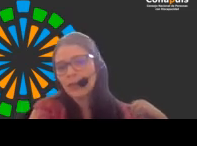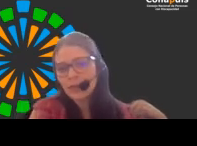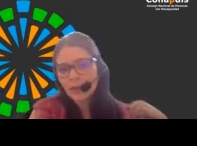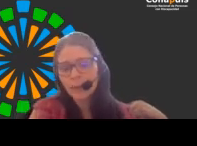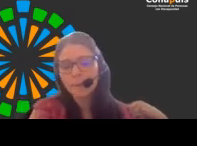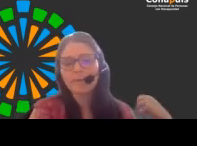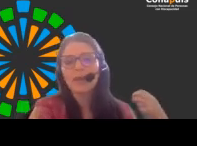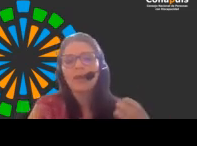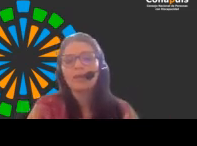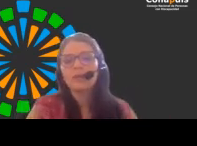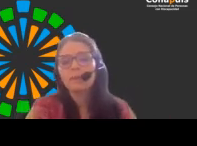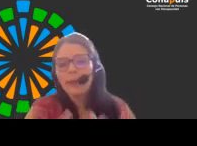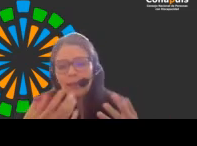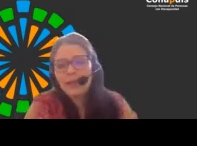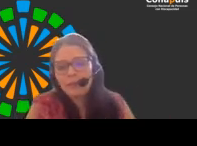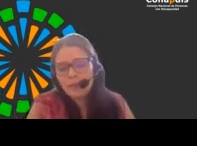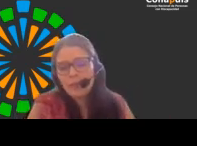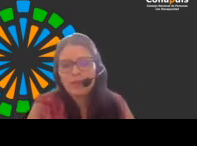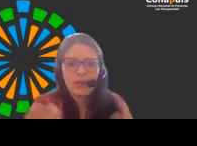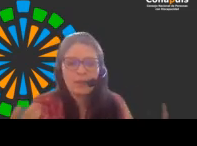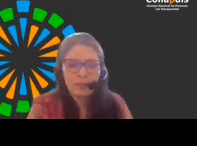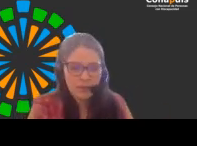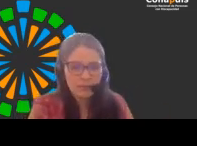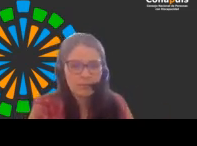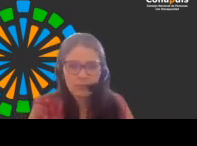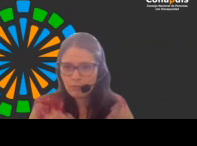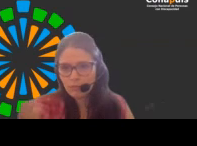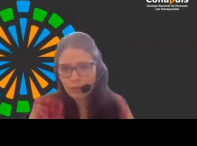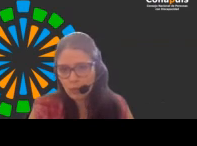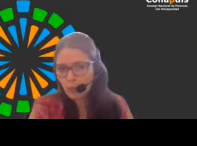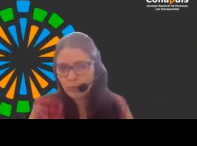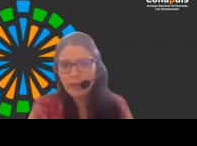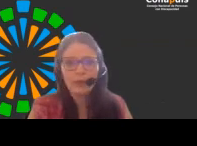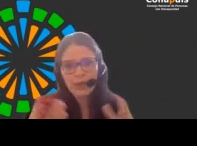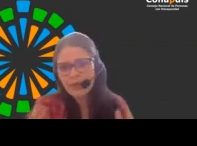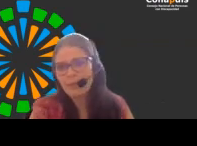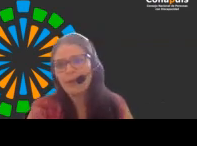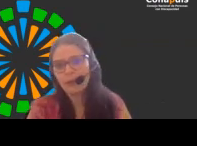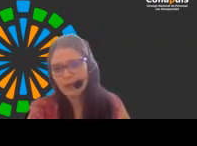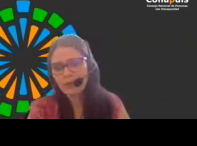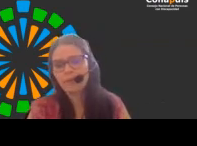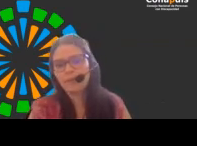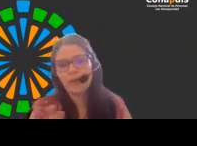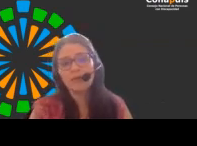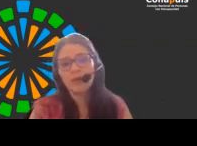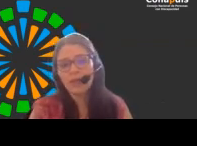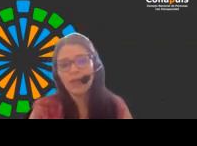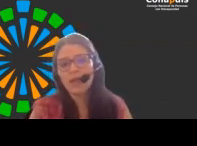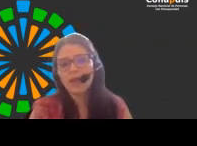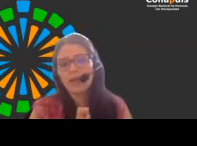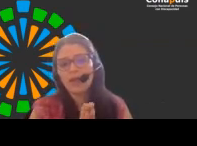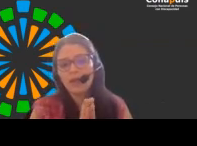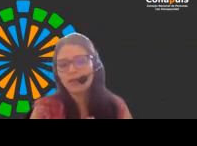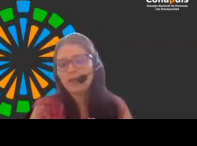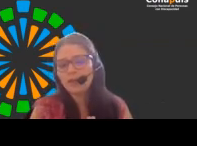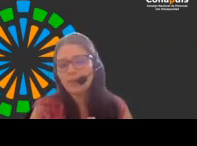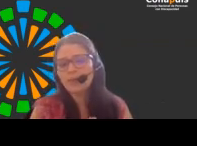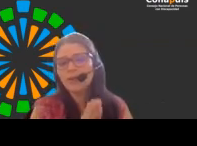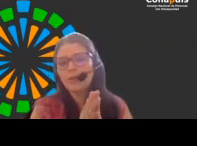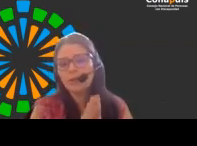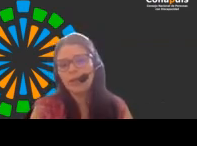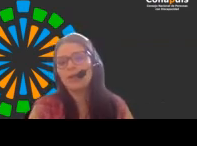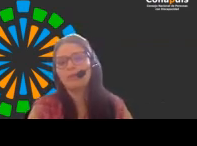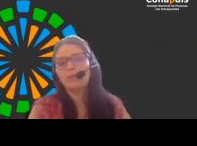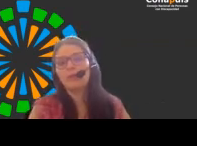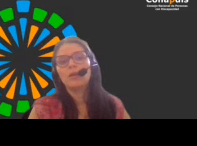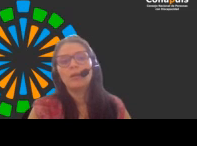o la legislación para que las personas tengan pues tu computadora y la sepan usar veras una tarea que es